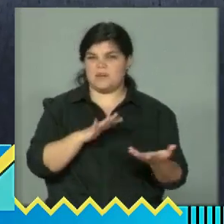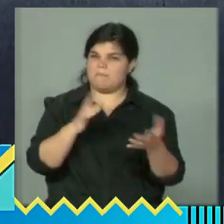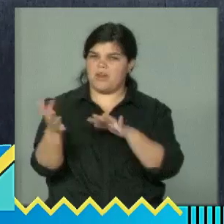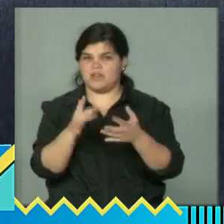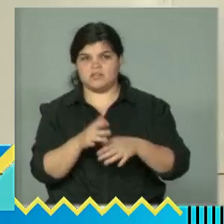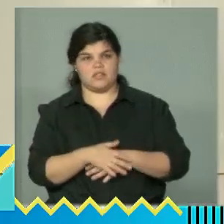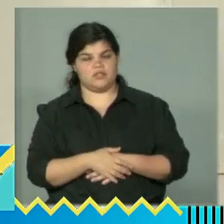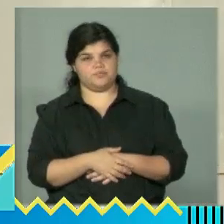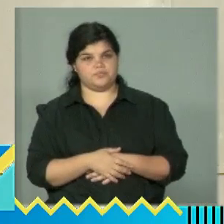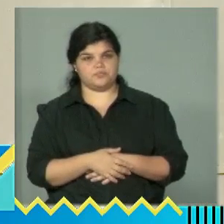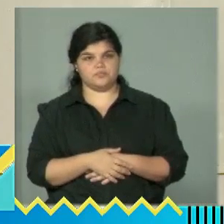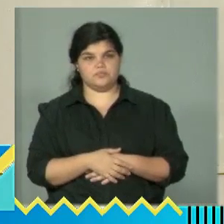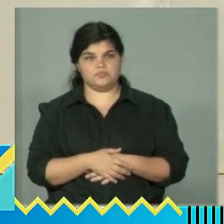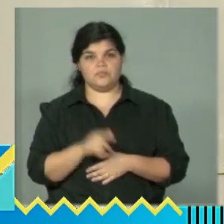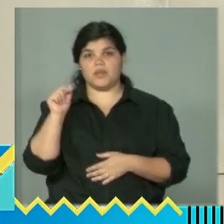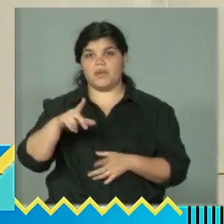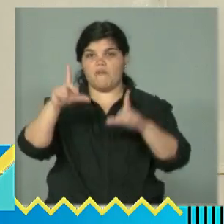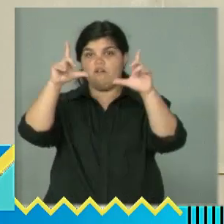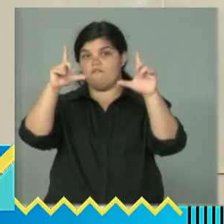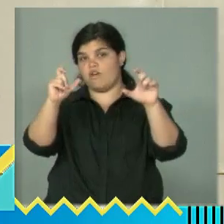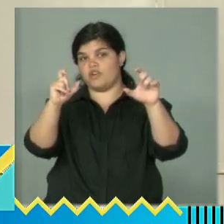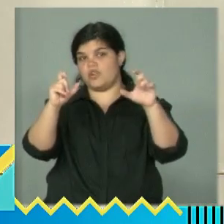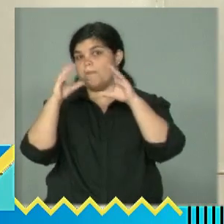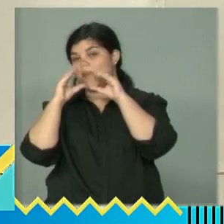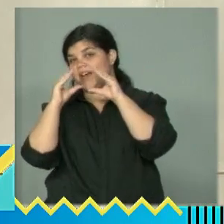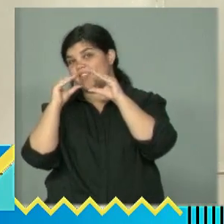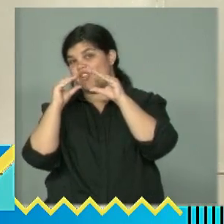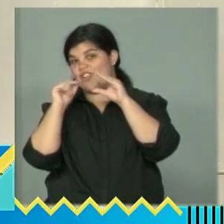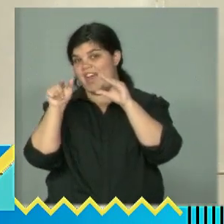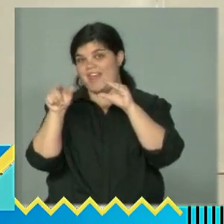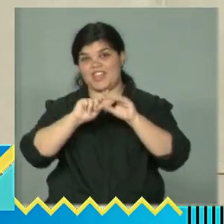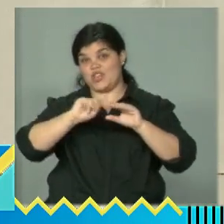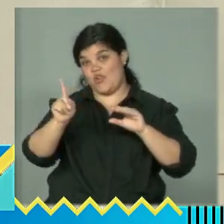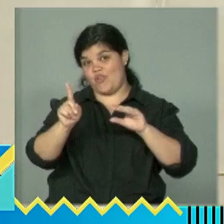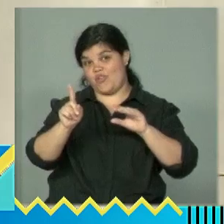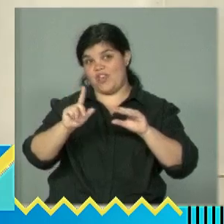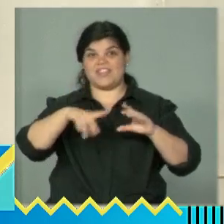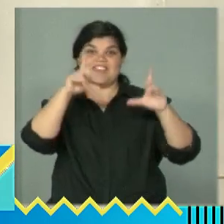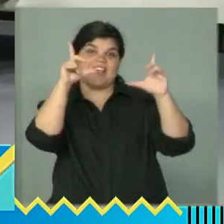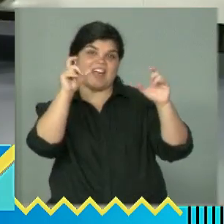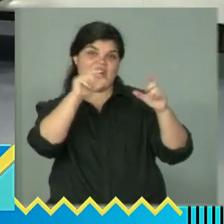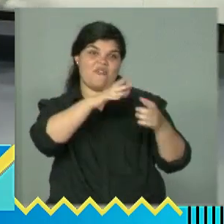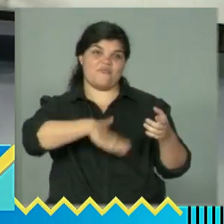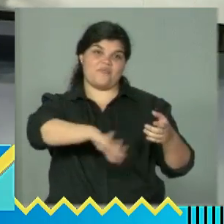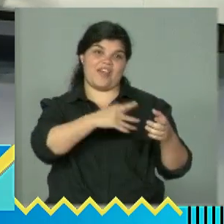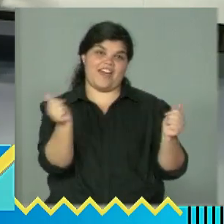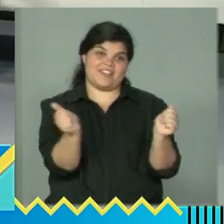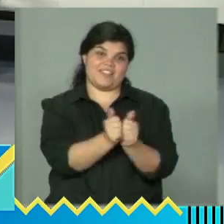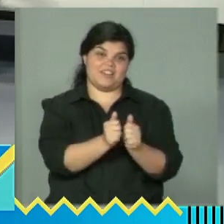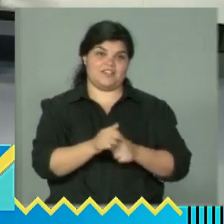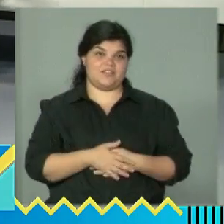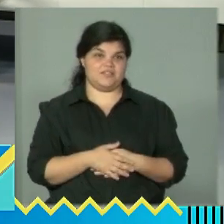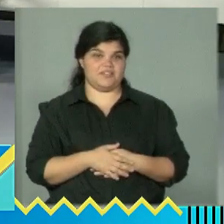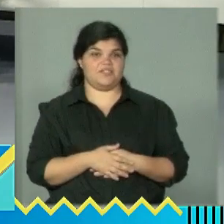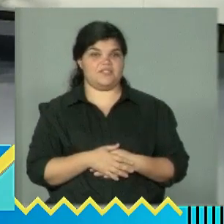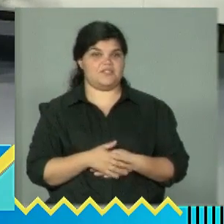no, pero en vez de sacarte una foto en McDonald's comiendo una Big Mac, te sacas una foto con tu amigo en la plaza. No se escucha,